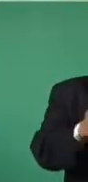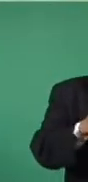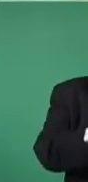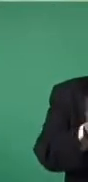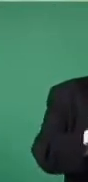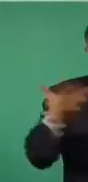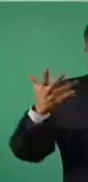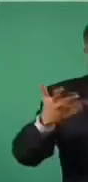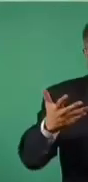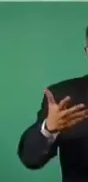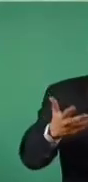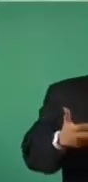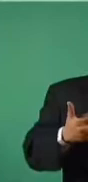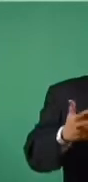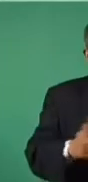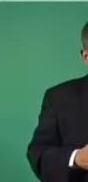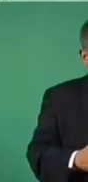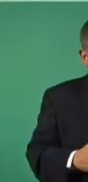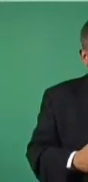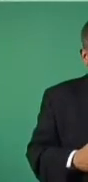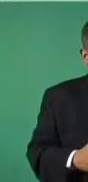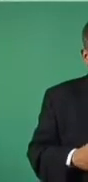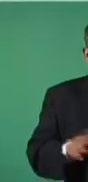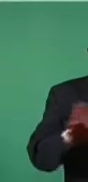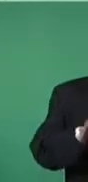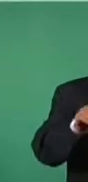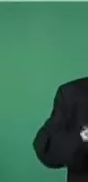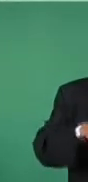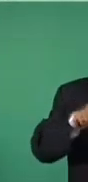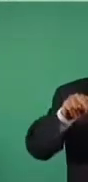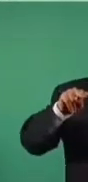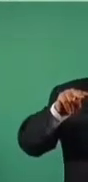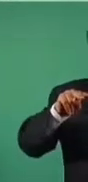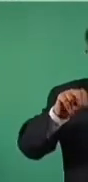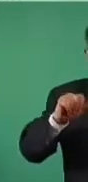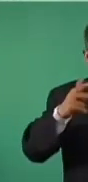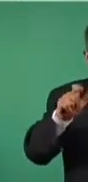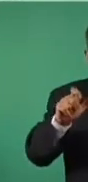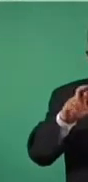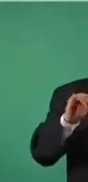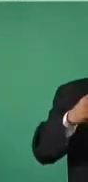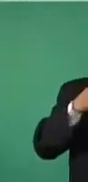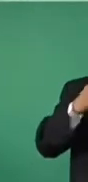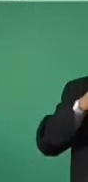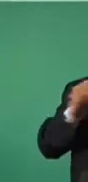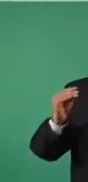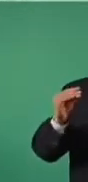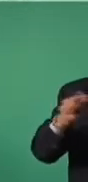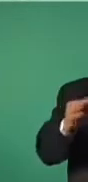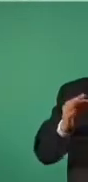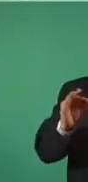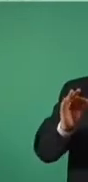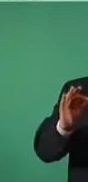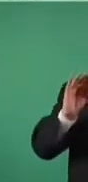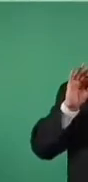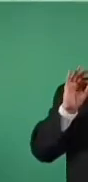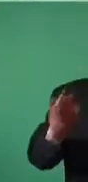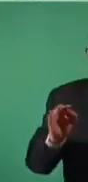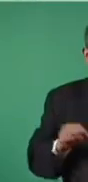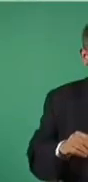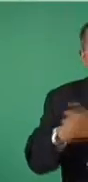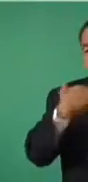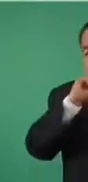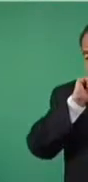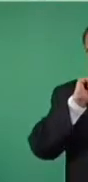por ser una muy buena servidora pública, Rocío Nale, y por